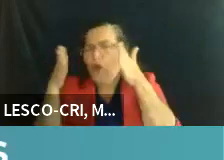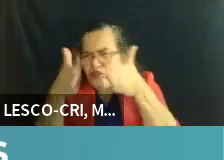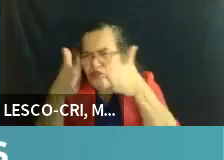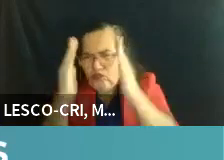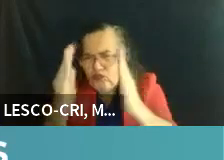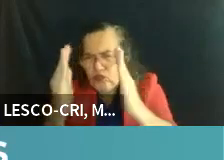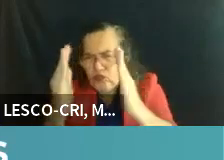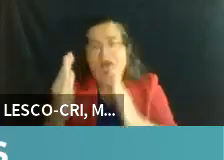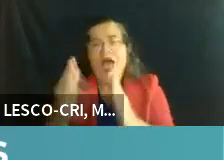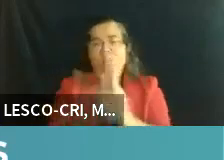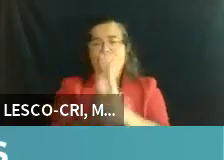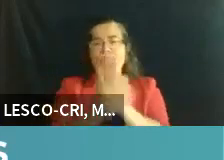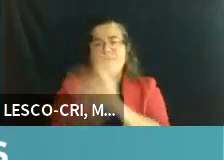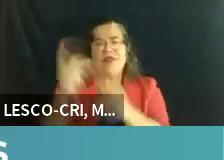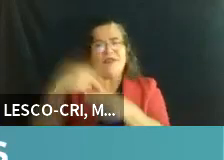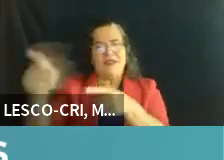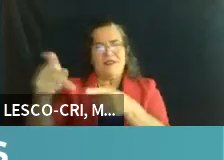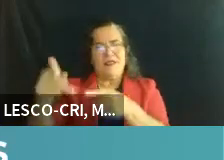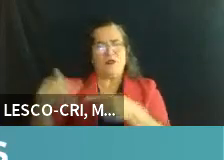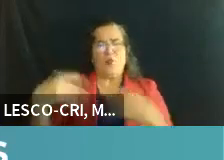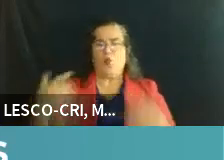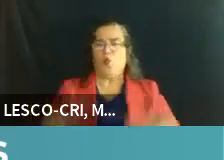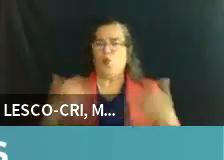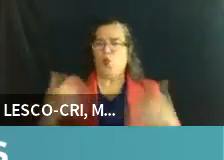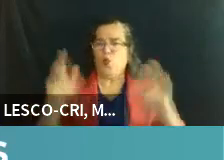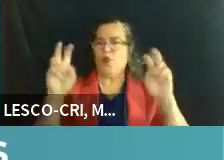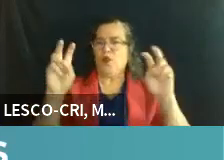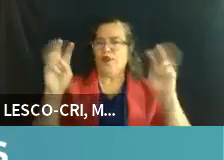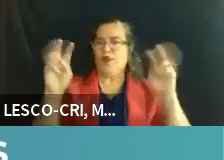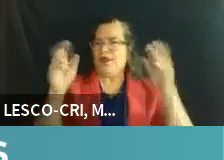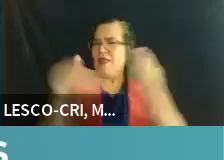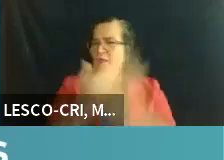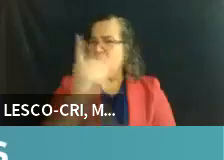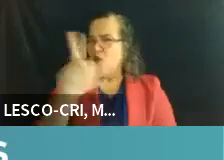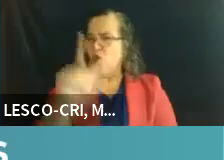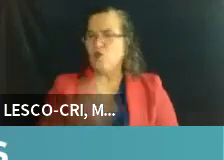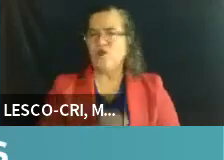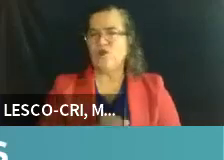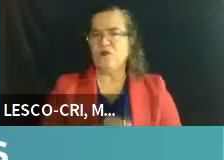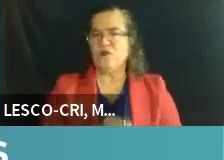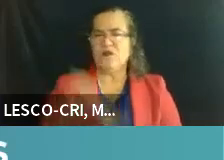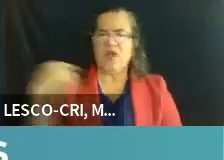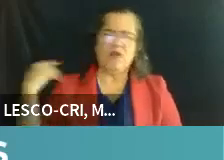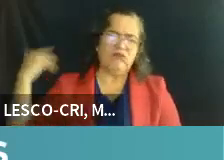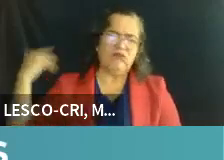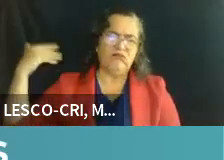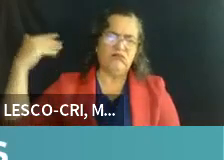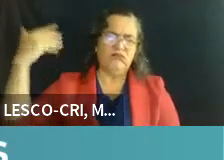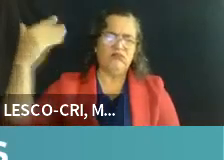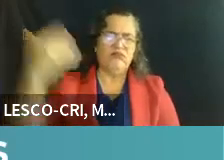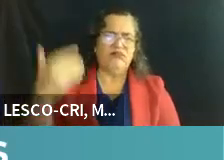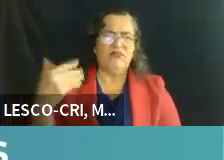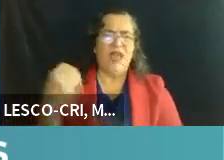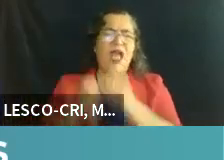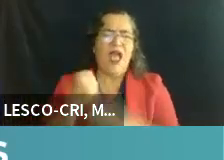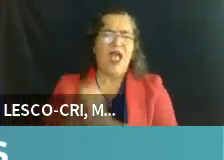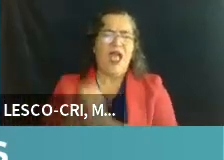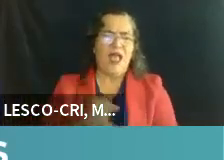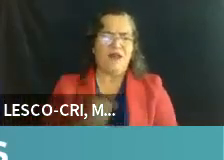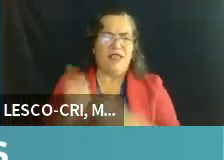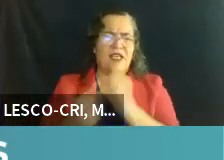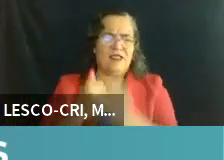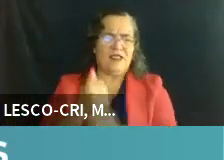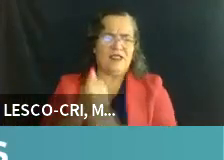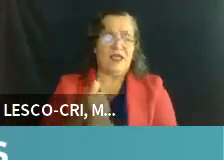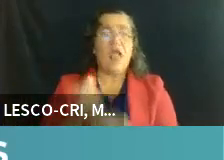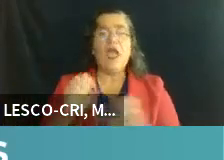competencias profesionales. Un tema que, por supuesto, no es nuevo, viene discutiéndose desde hace décadas en la educación superior